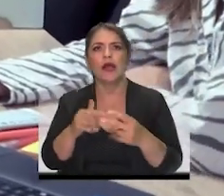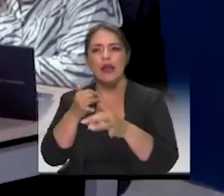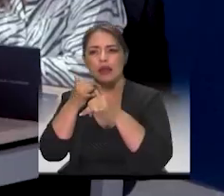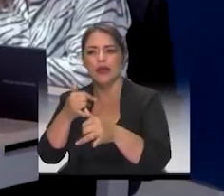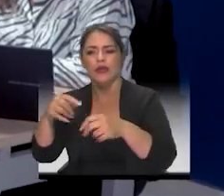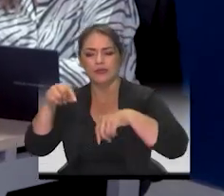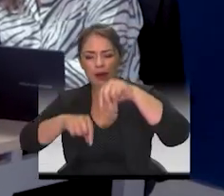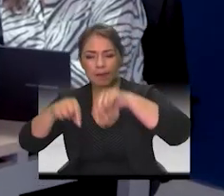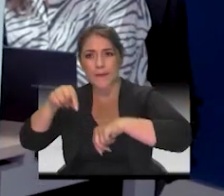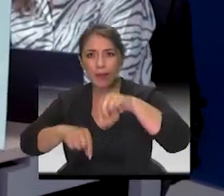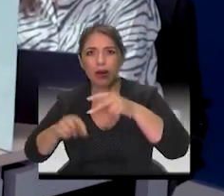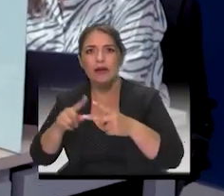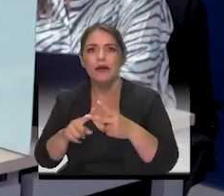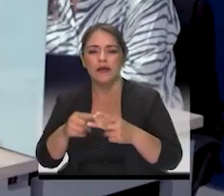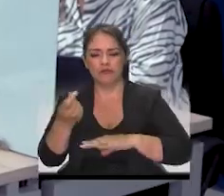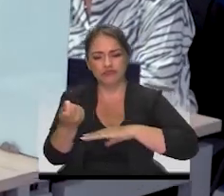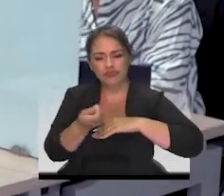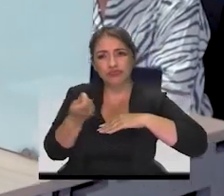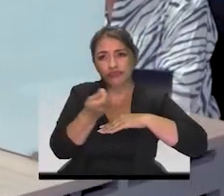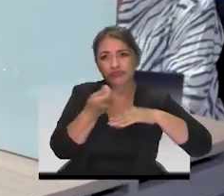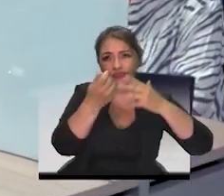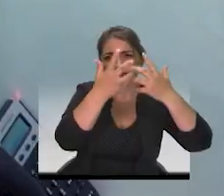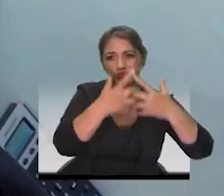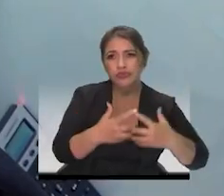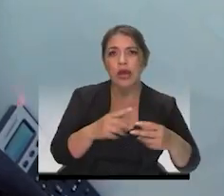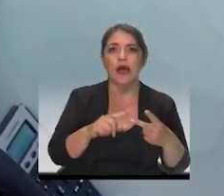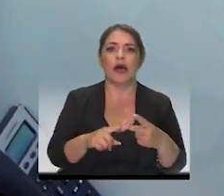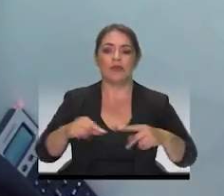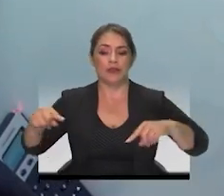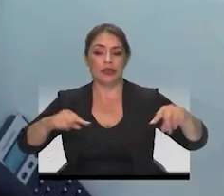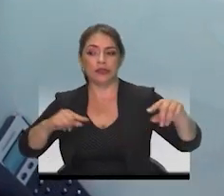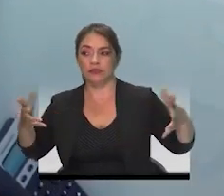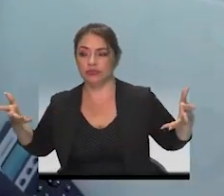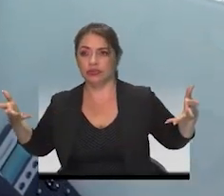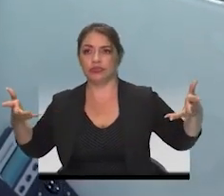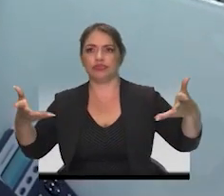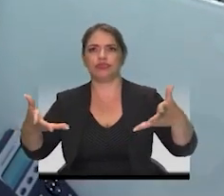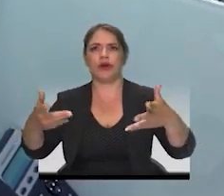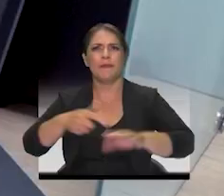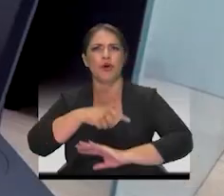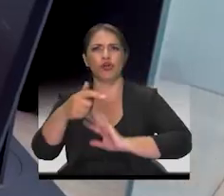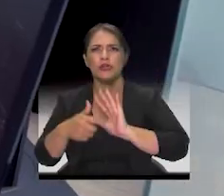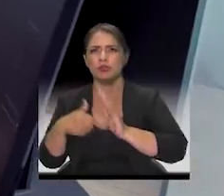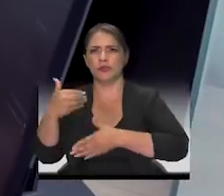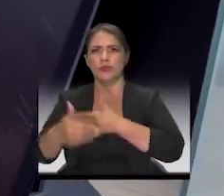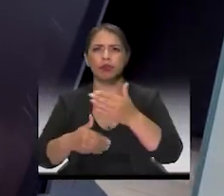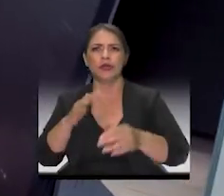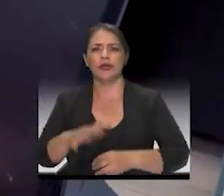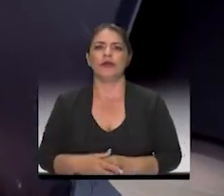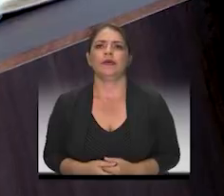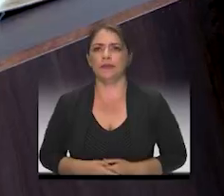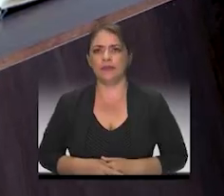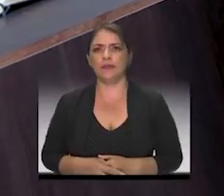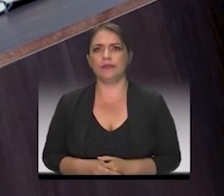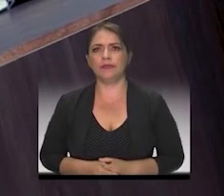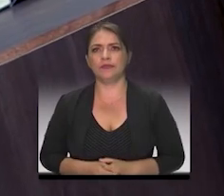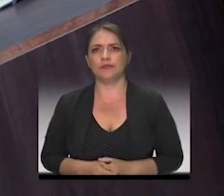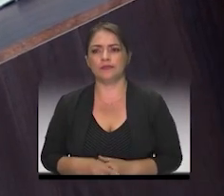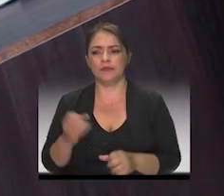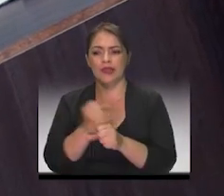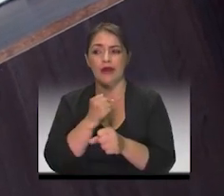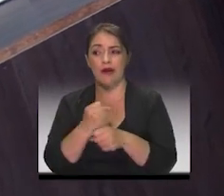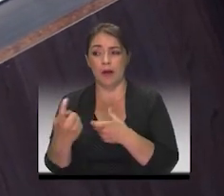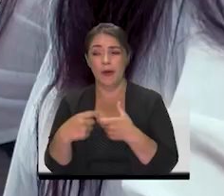ingenieros electrónicos, diseñadores gráficos, administradores que apoyan toda nuestra operación, ¿sí? Empleos directos